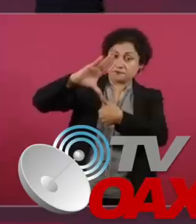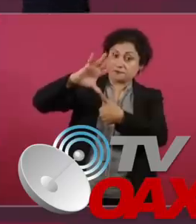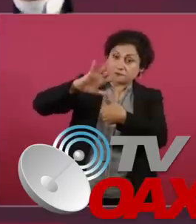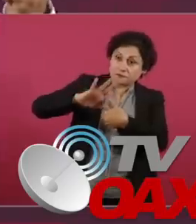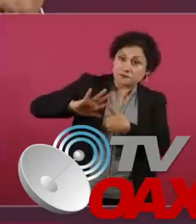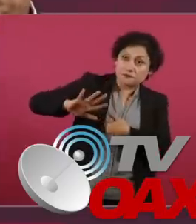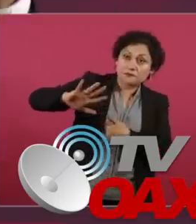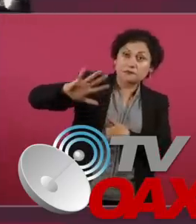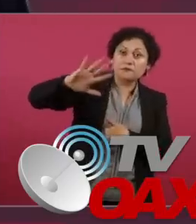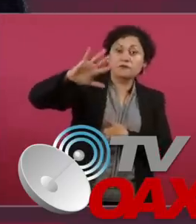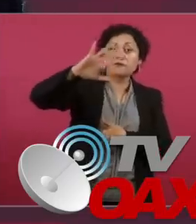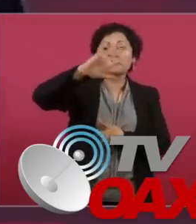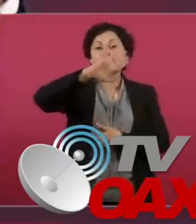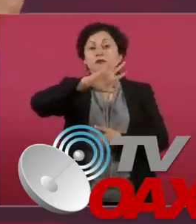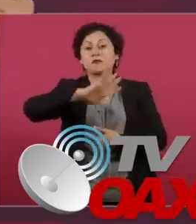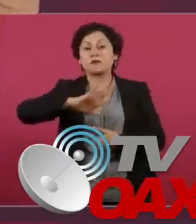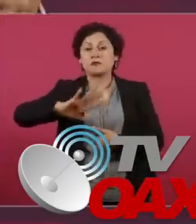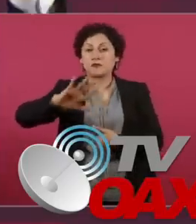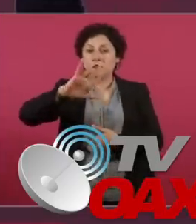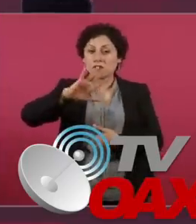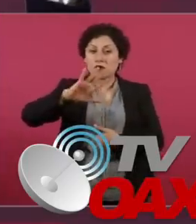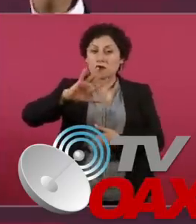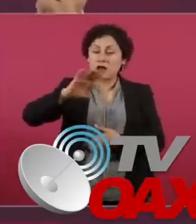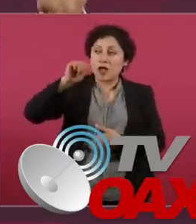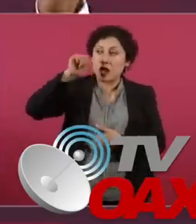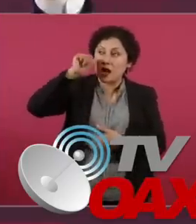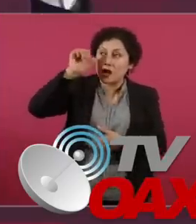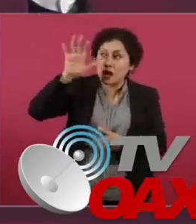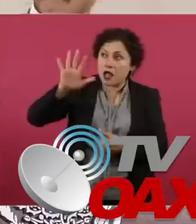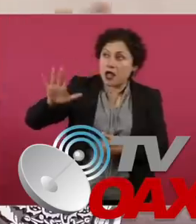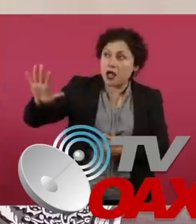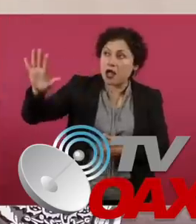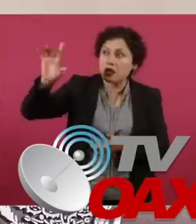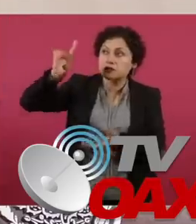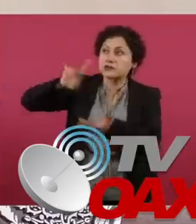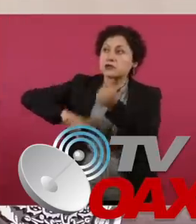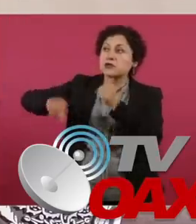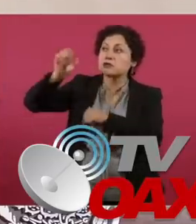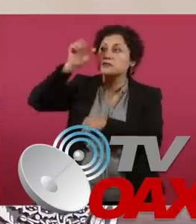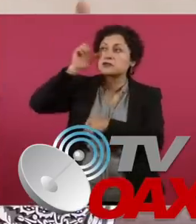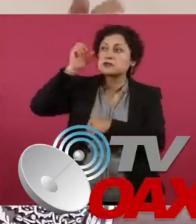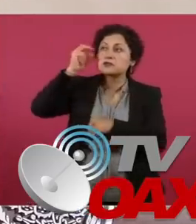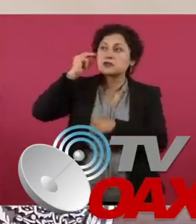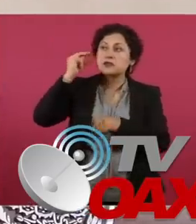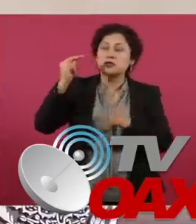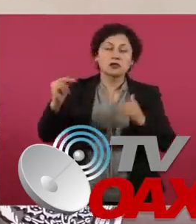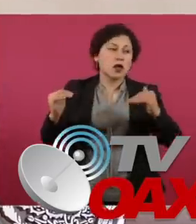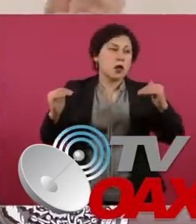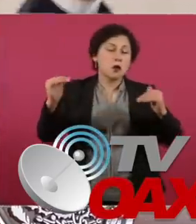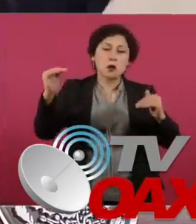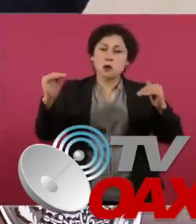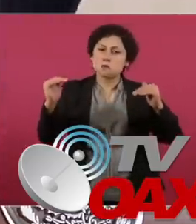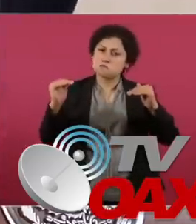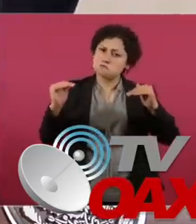la misma fortaleza de Asia y de China, porque en los últimos tiempos